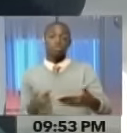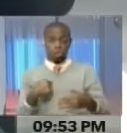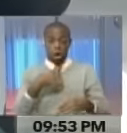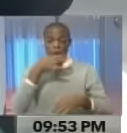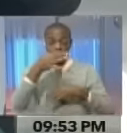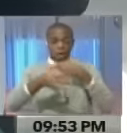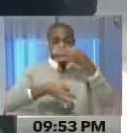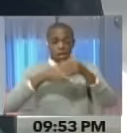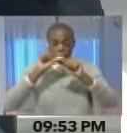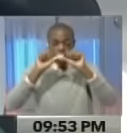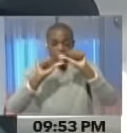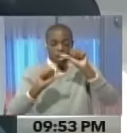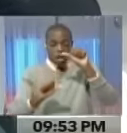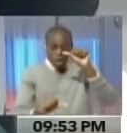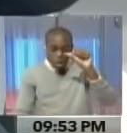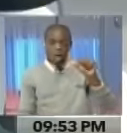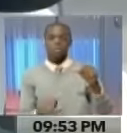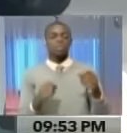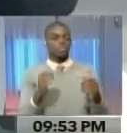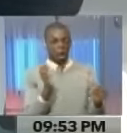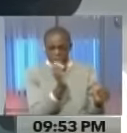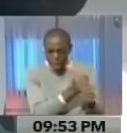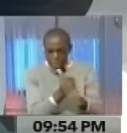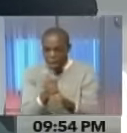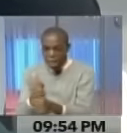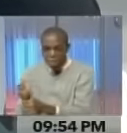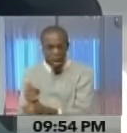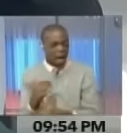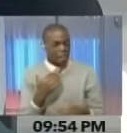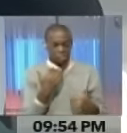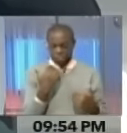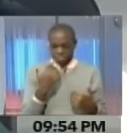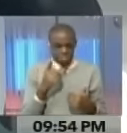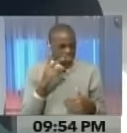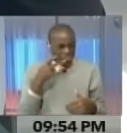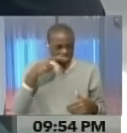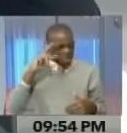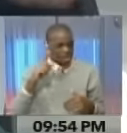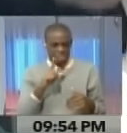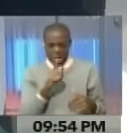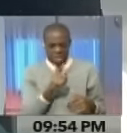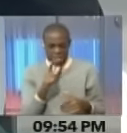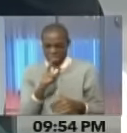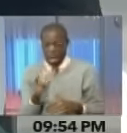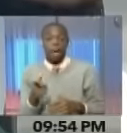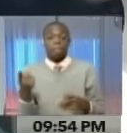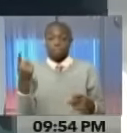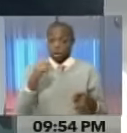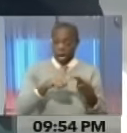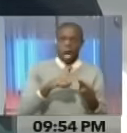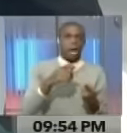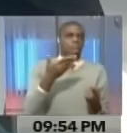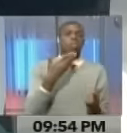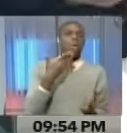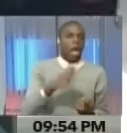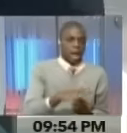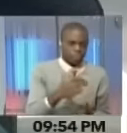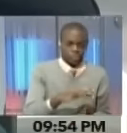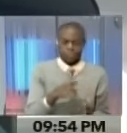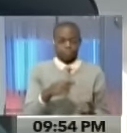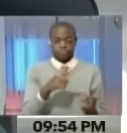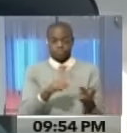decir todos los eventos irregulares que se encontraron y además unos adicionales porque no contentos con Haber puesto los muertos la cédulas falsas los